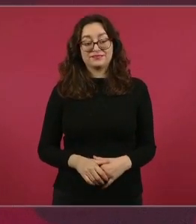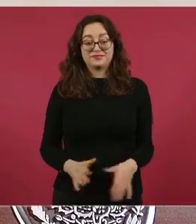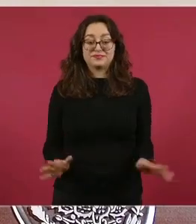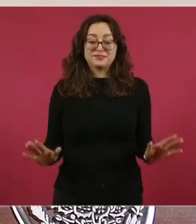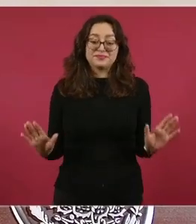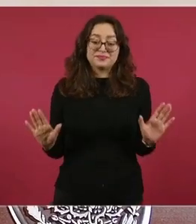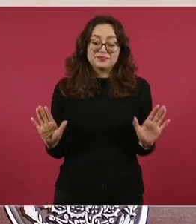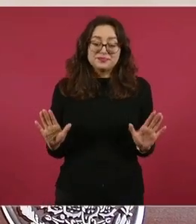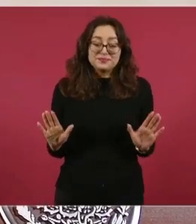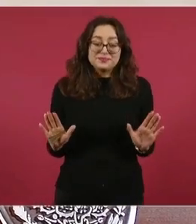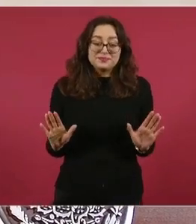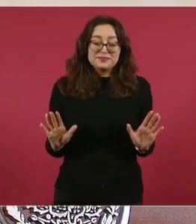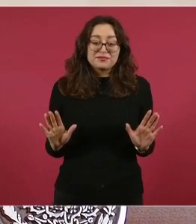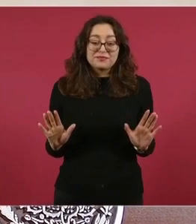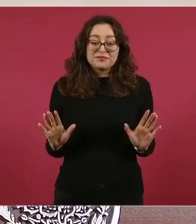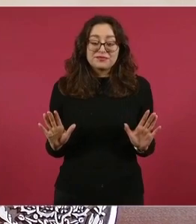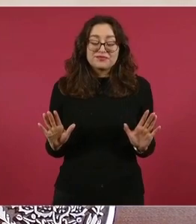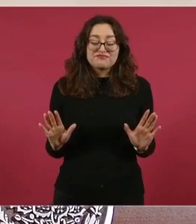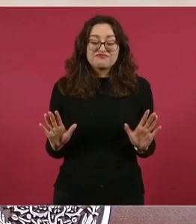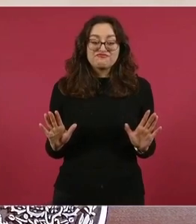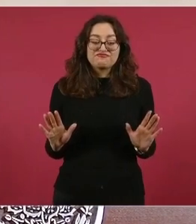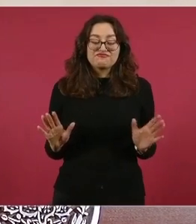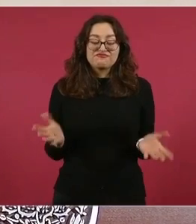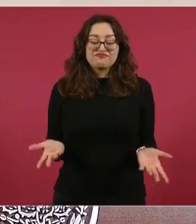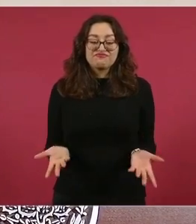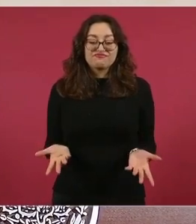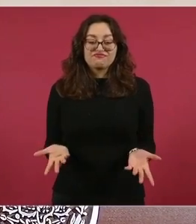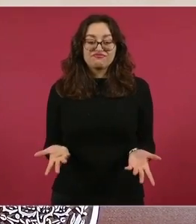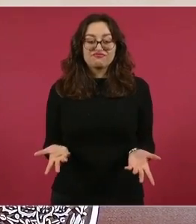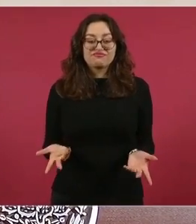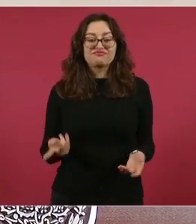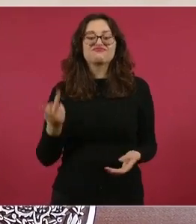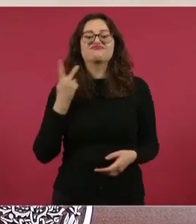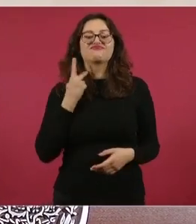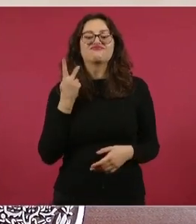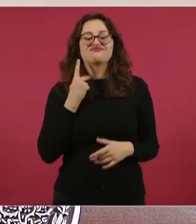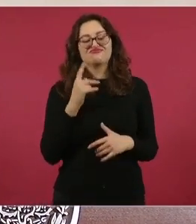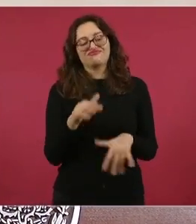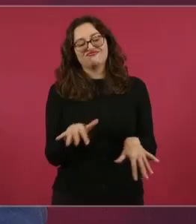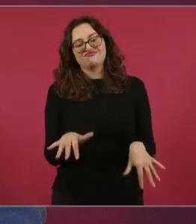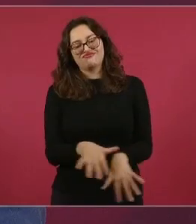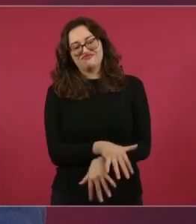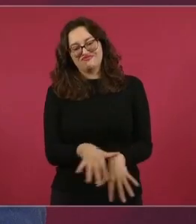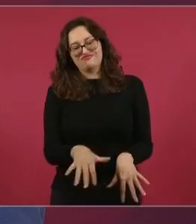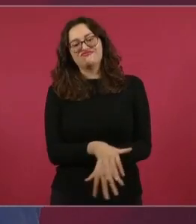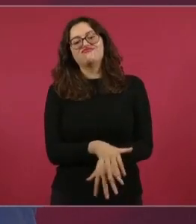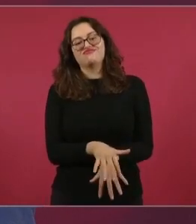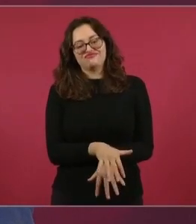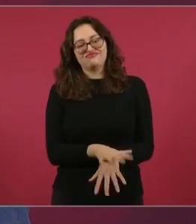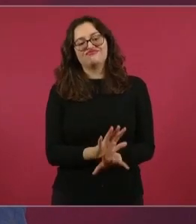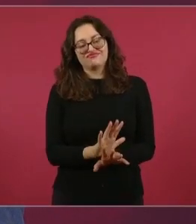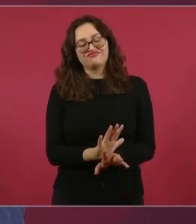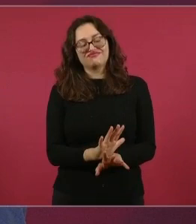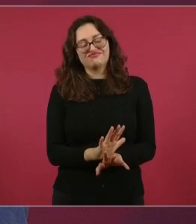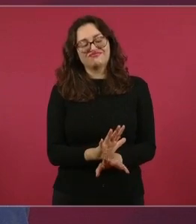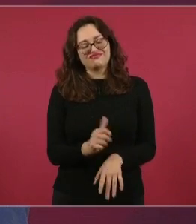Pero tiene que ver con la politiquería, más que